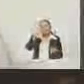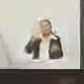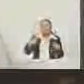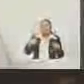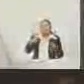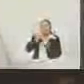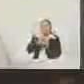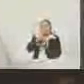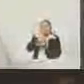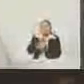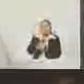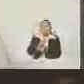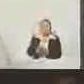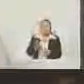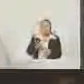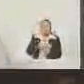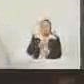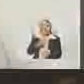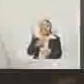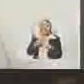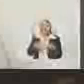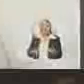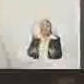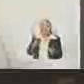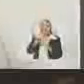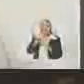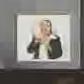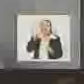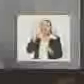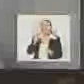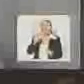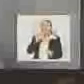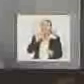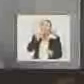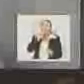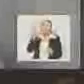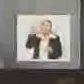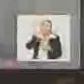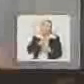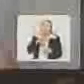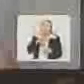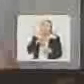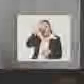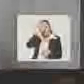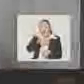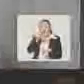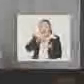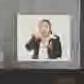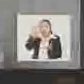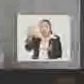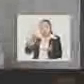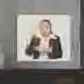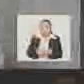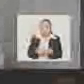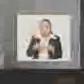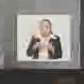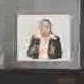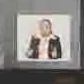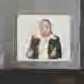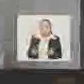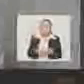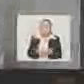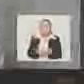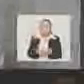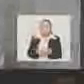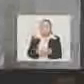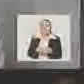actualmente nuestros transportes no son adecuados para ello. Gracias. Tiene ahora la palabra el candidato